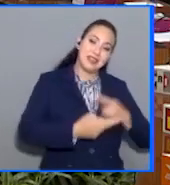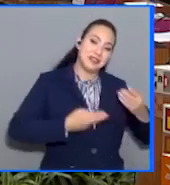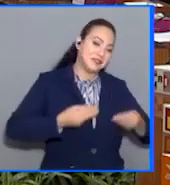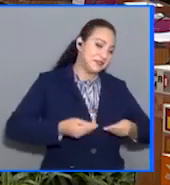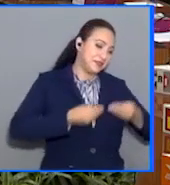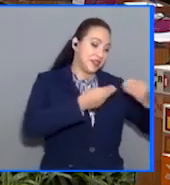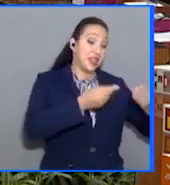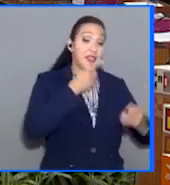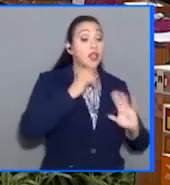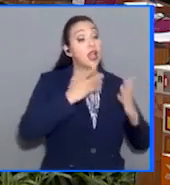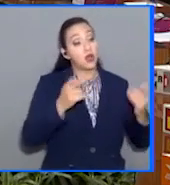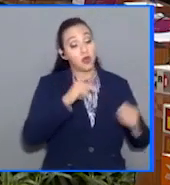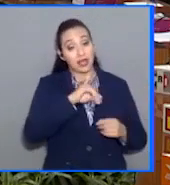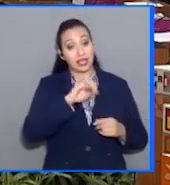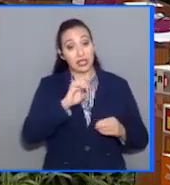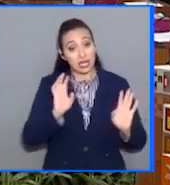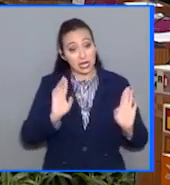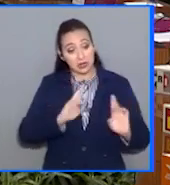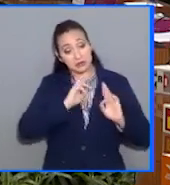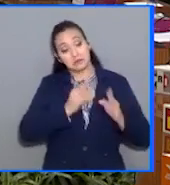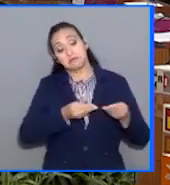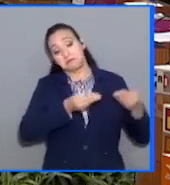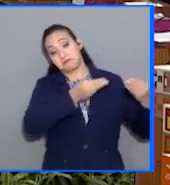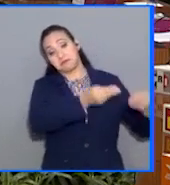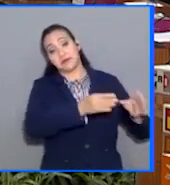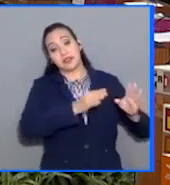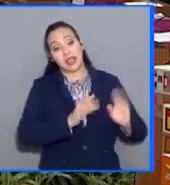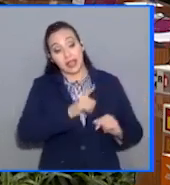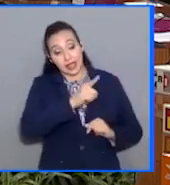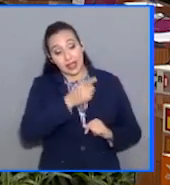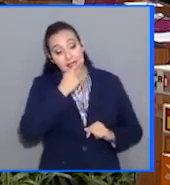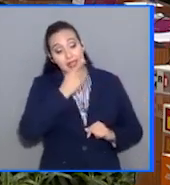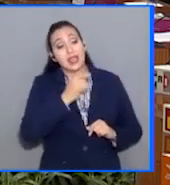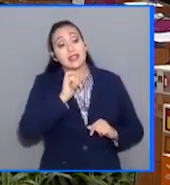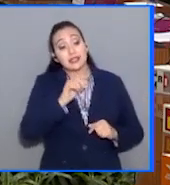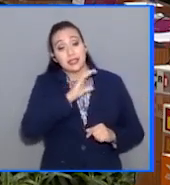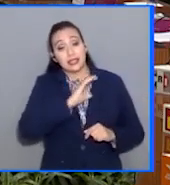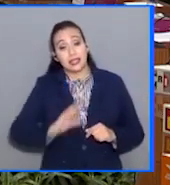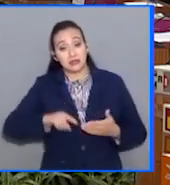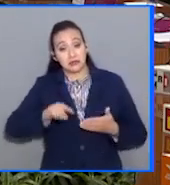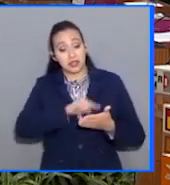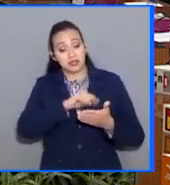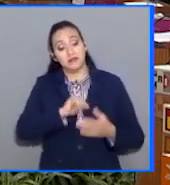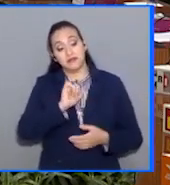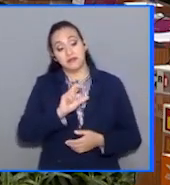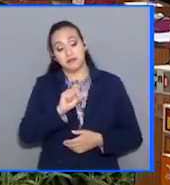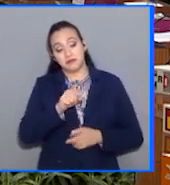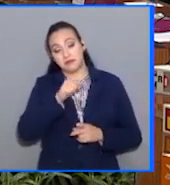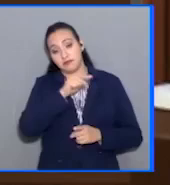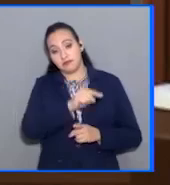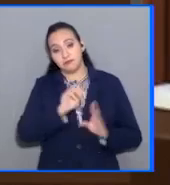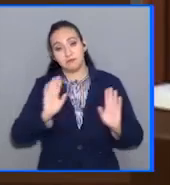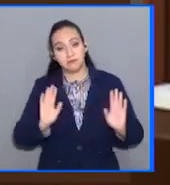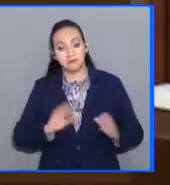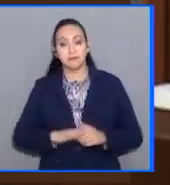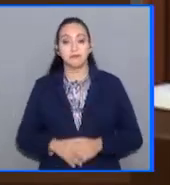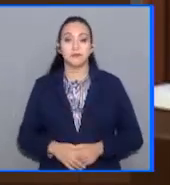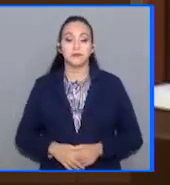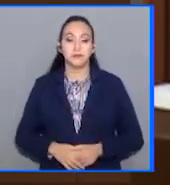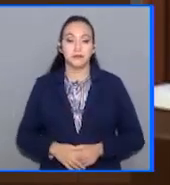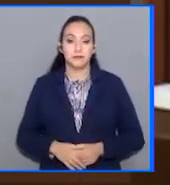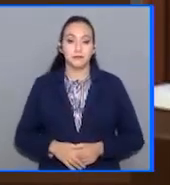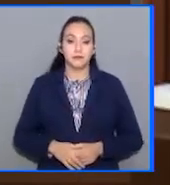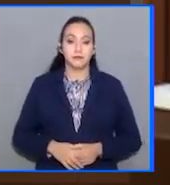INE para que se pronuncie sobre la solicitud de cancelación de la candidatura en su próxima sesión.